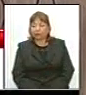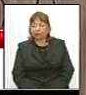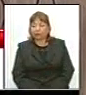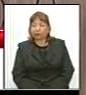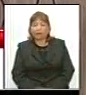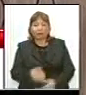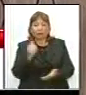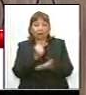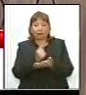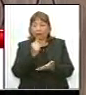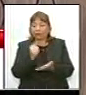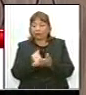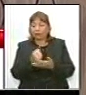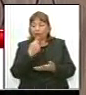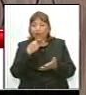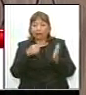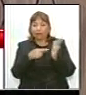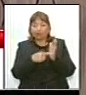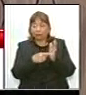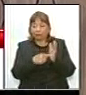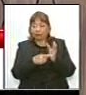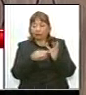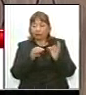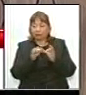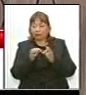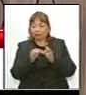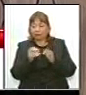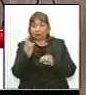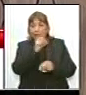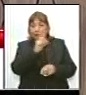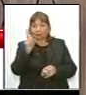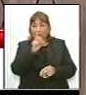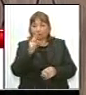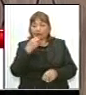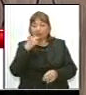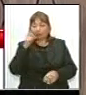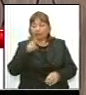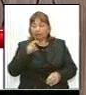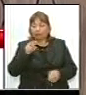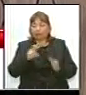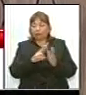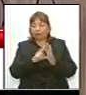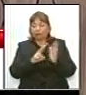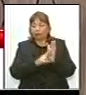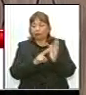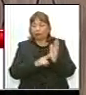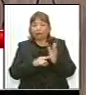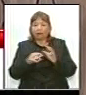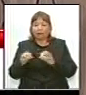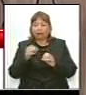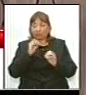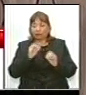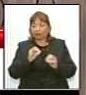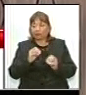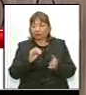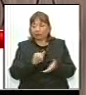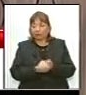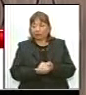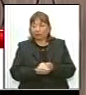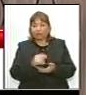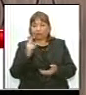el Tribunal Constitucional señala expresamente que no es necesario la reglamentación, porque lo que está en juego es